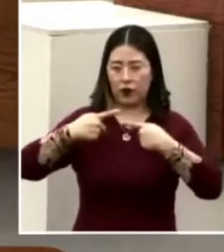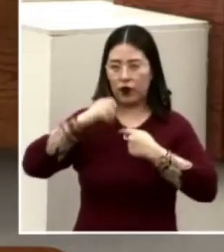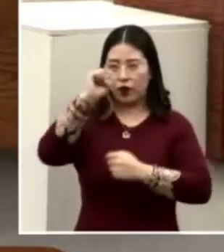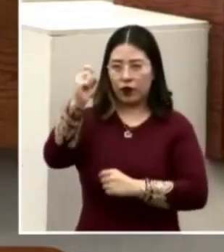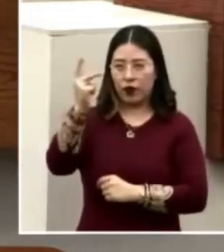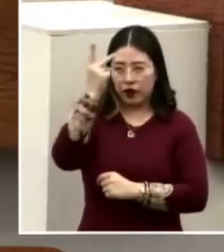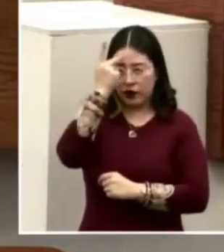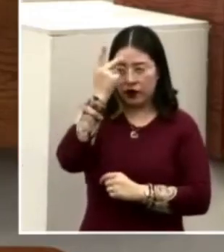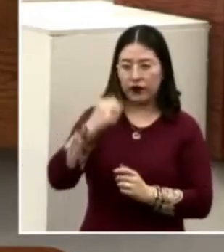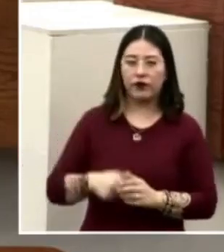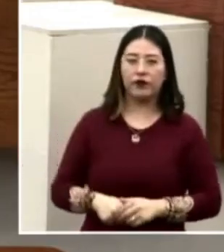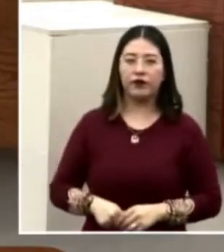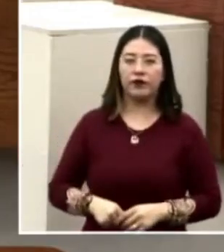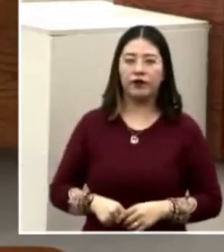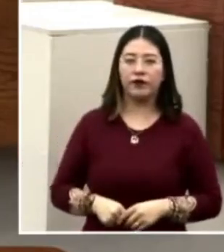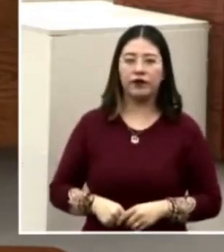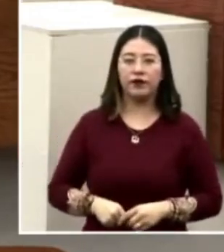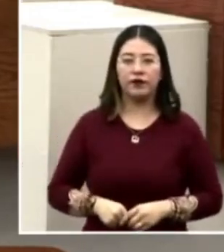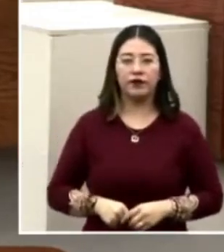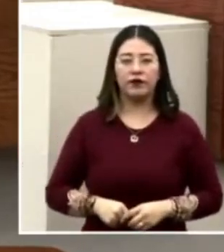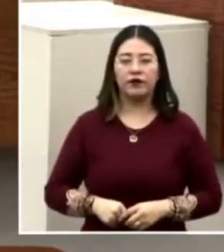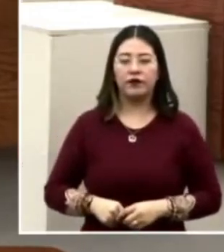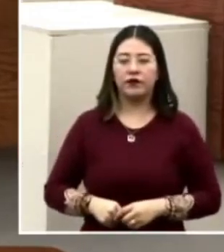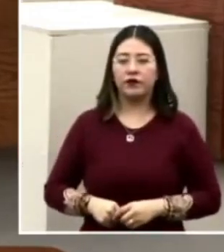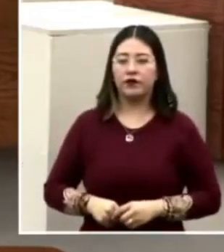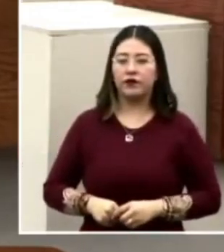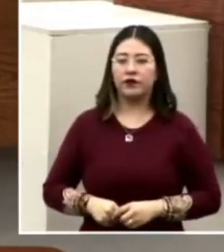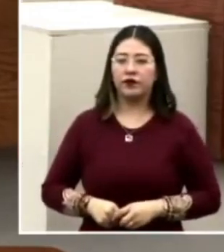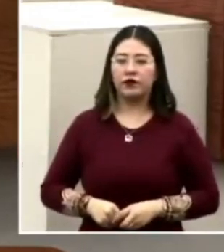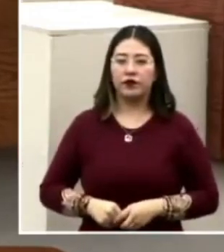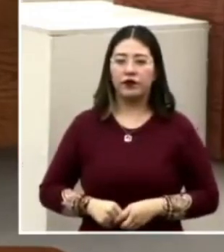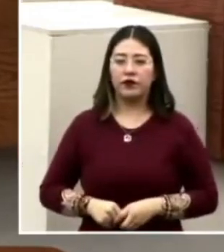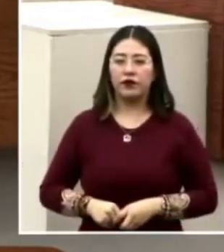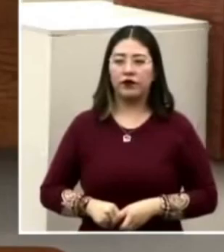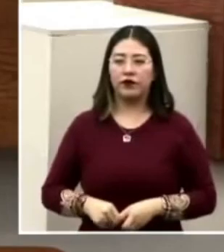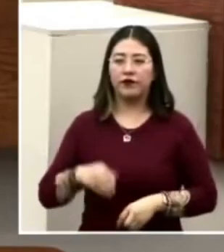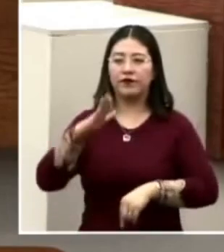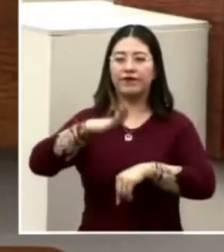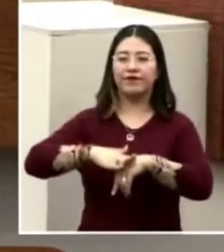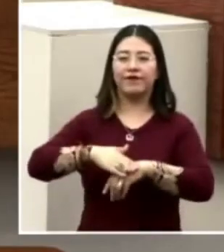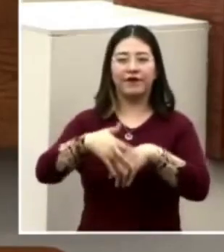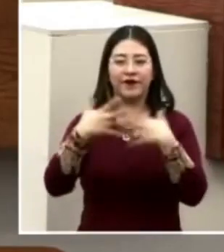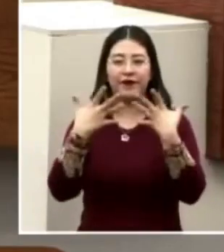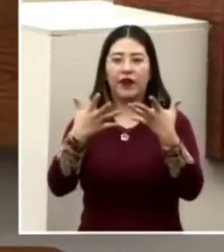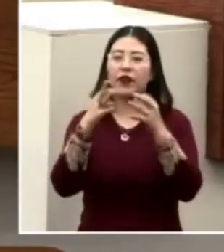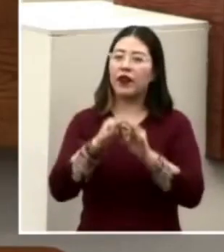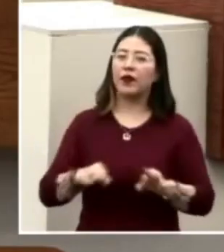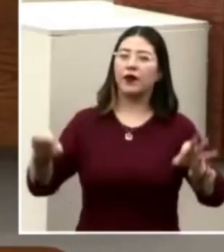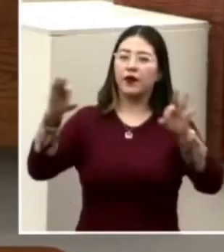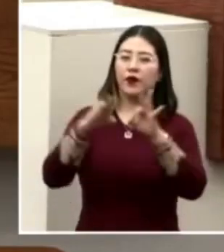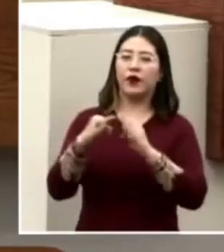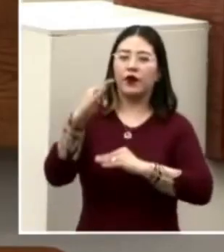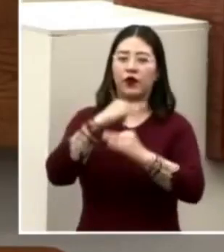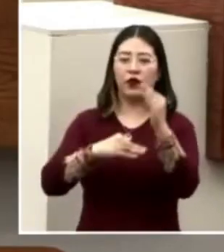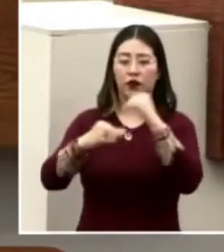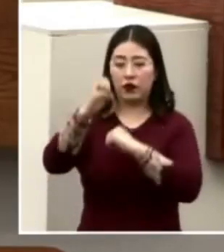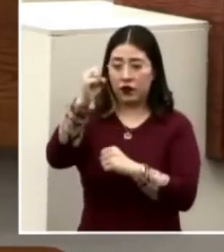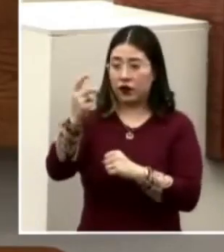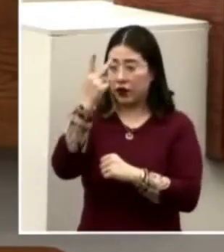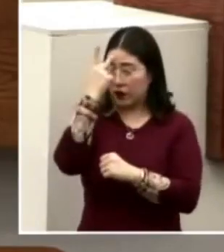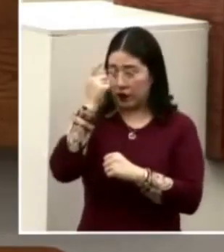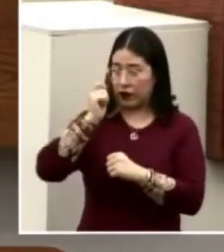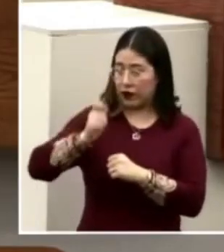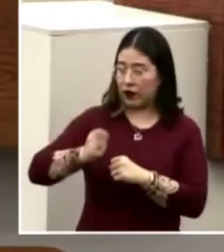potosinos. El mayor de los anhelos de todos, aún de quienes no comparten esta